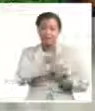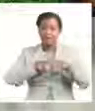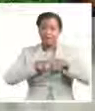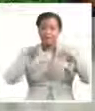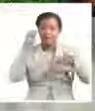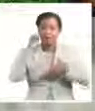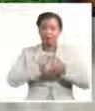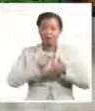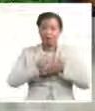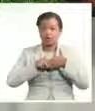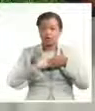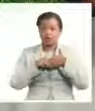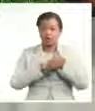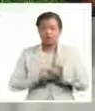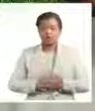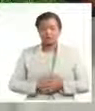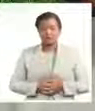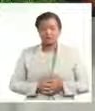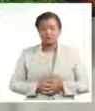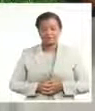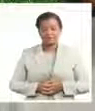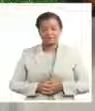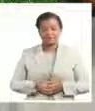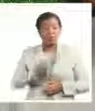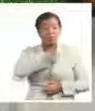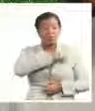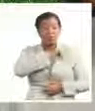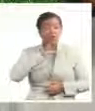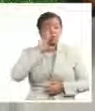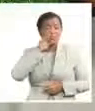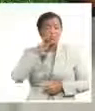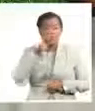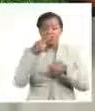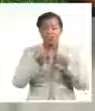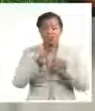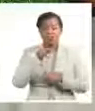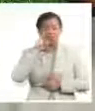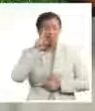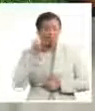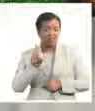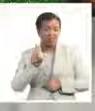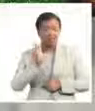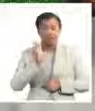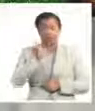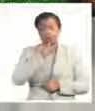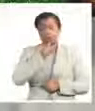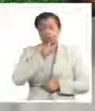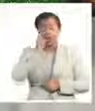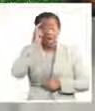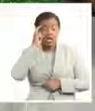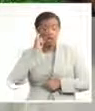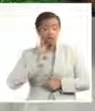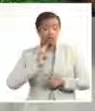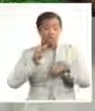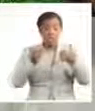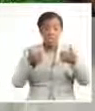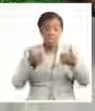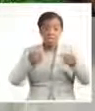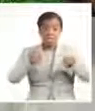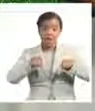de votos en el debate hay quien piensa que los nombres puedan ser feos bonitos antiguos adecuados o no